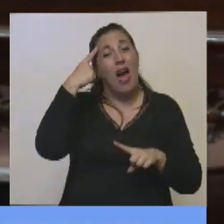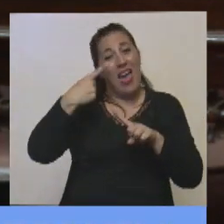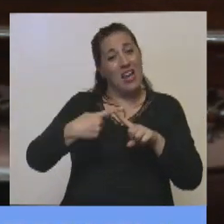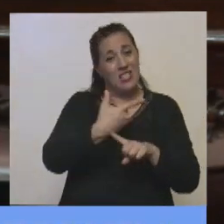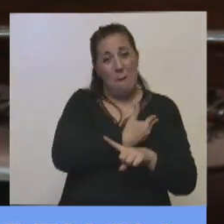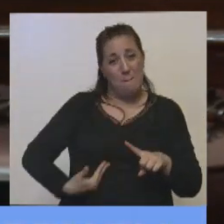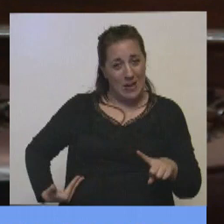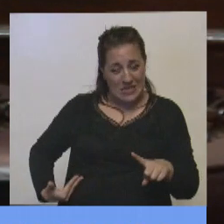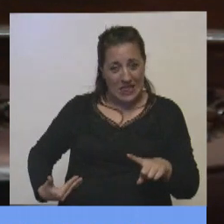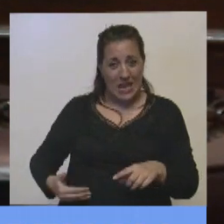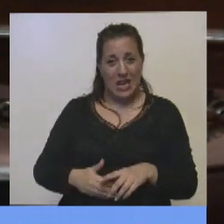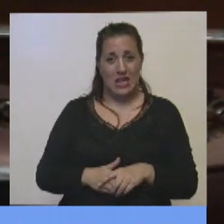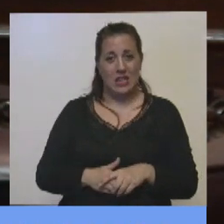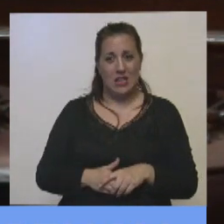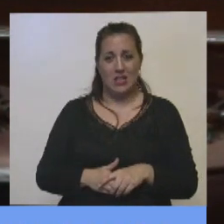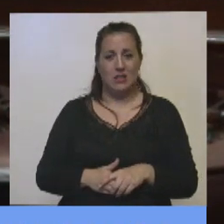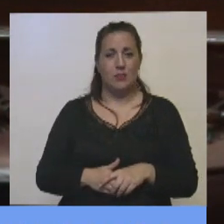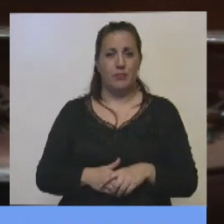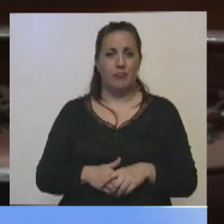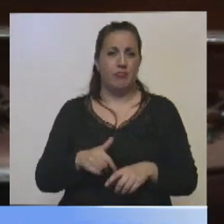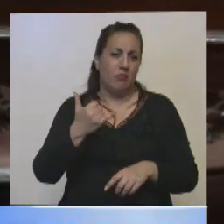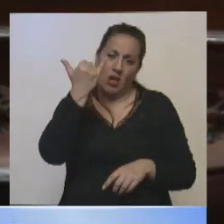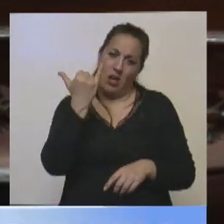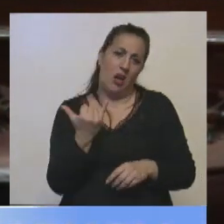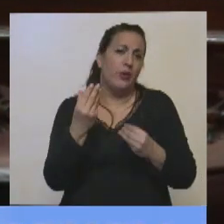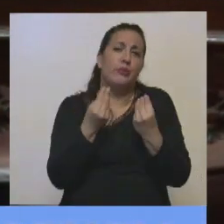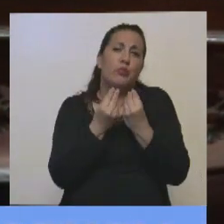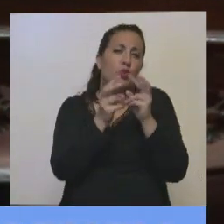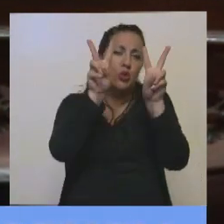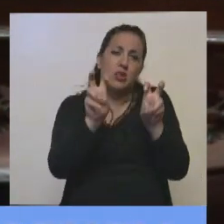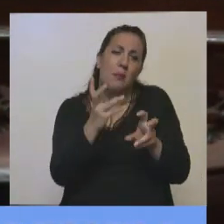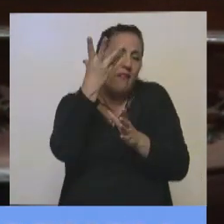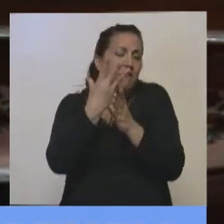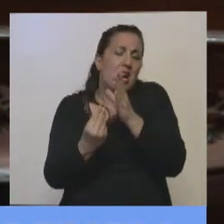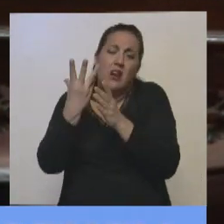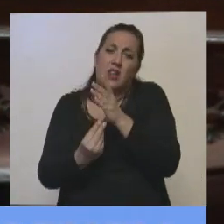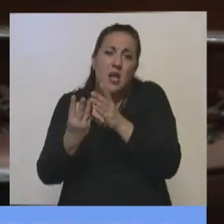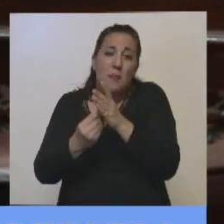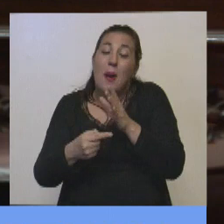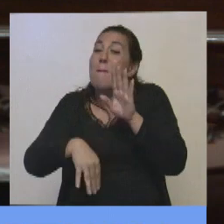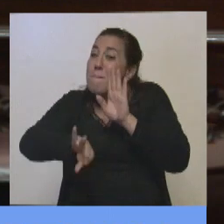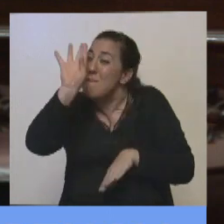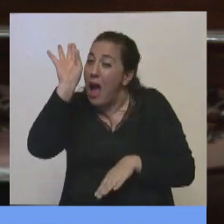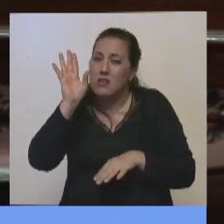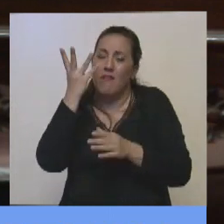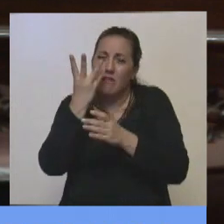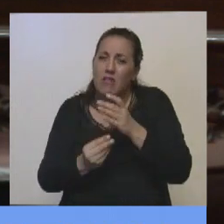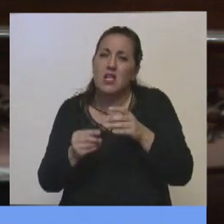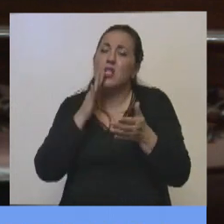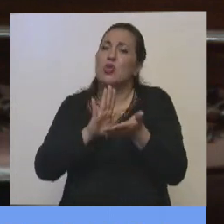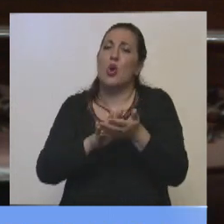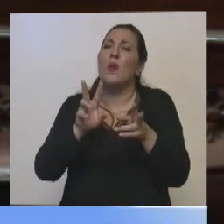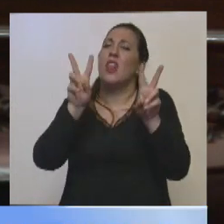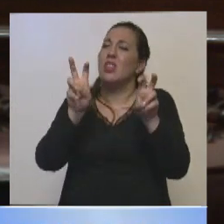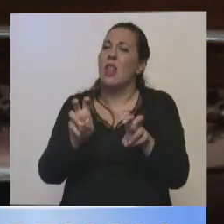que ha mostrado muy mala praxis en muchos temas pero en este específicamente de la deuda pública han